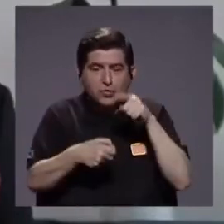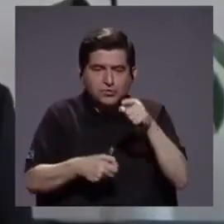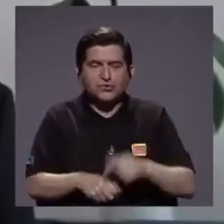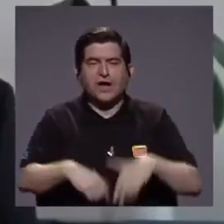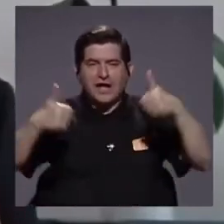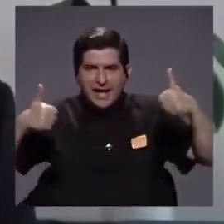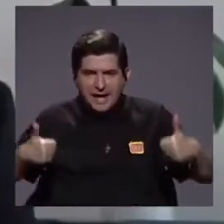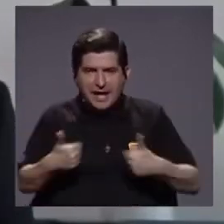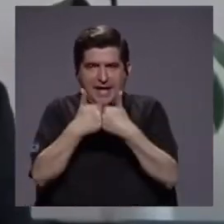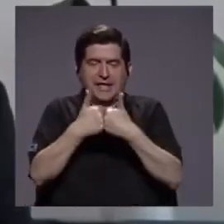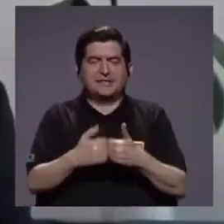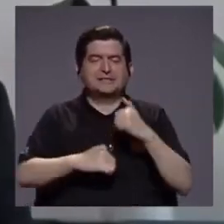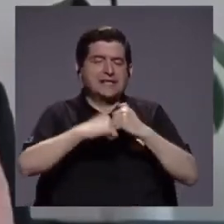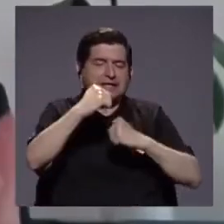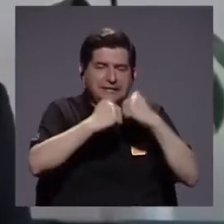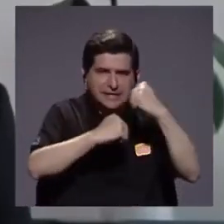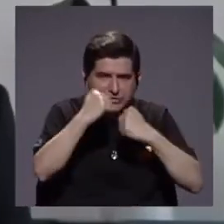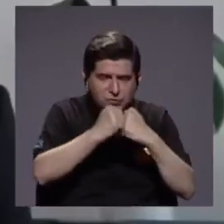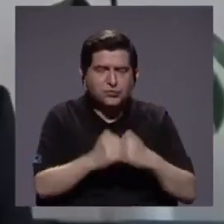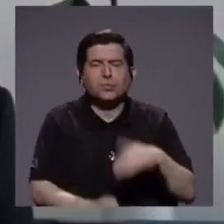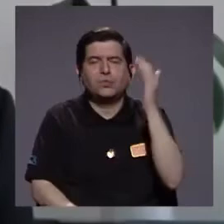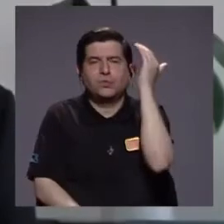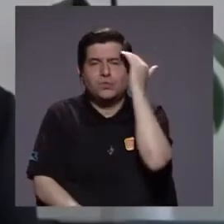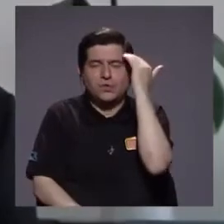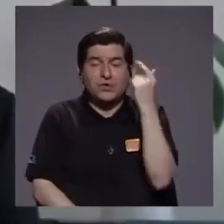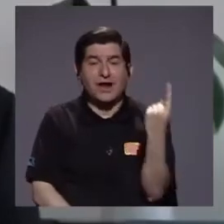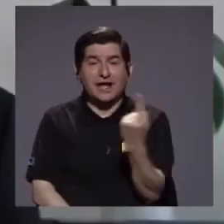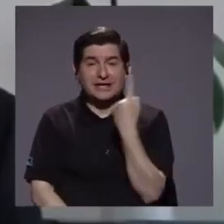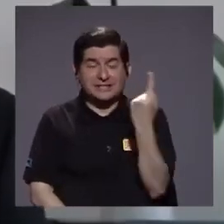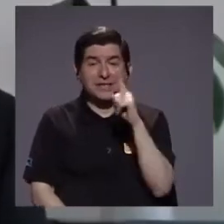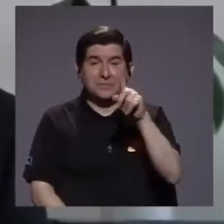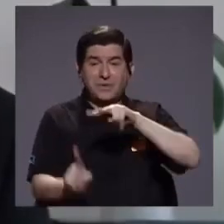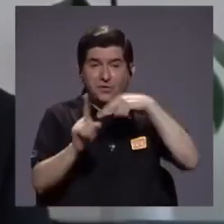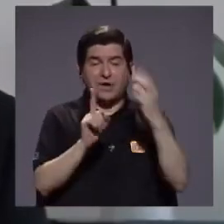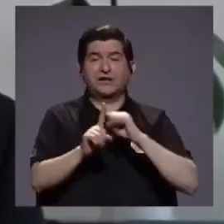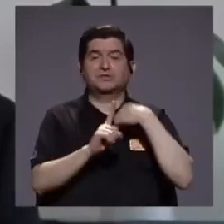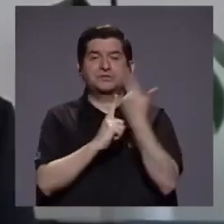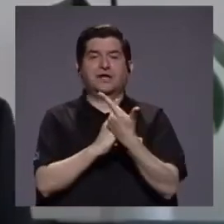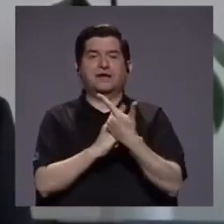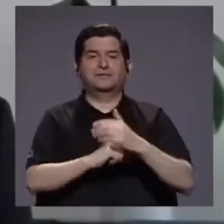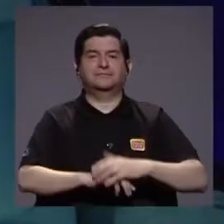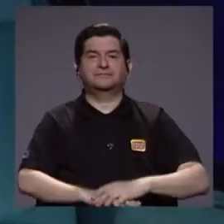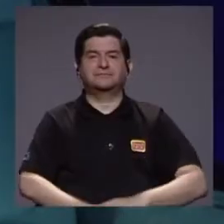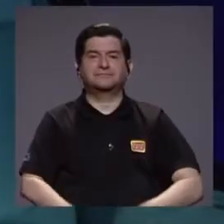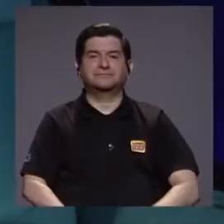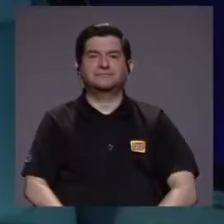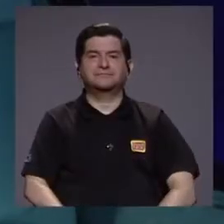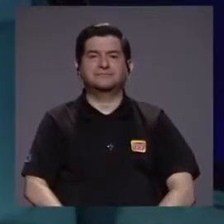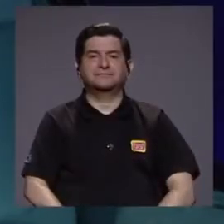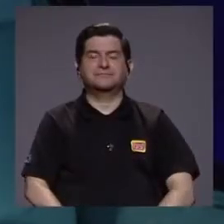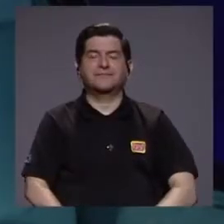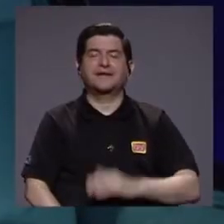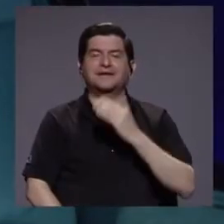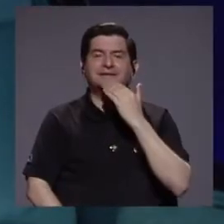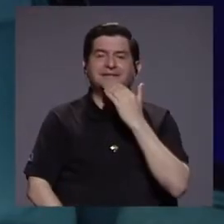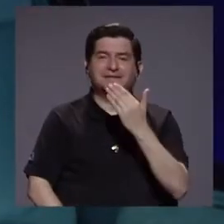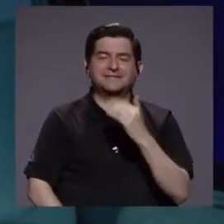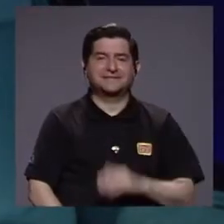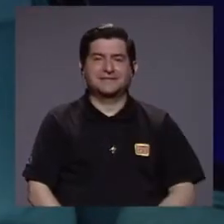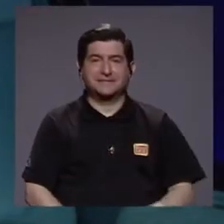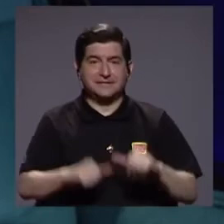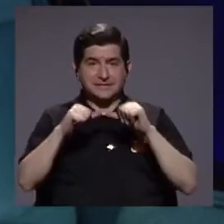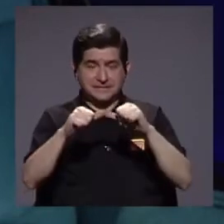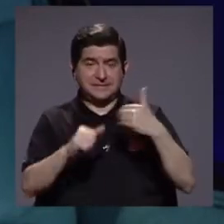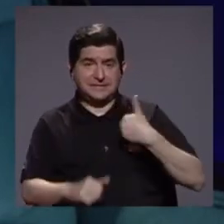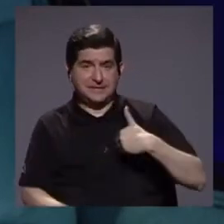esos desafíos en infraestructura, en conocimiento, siempre con una visión social. Muchas gracias. Continuamos